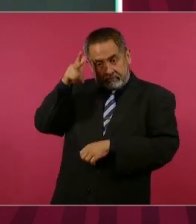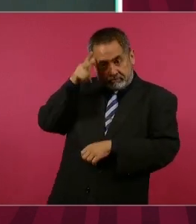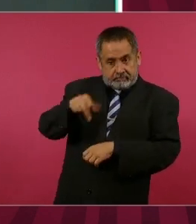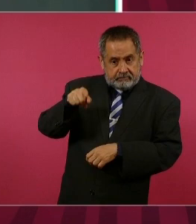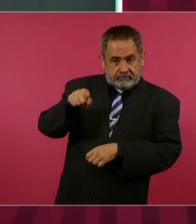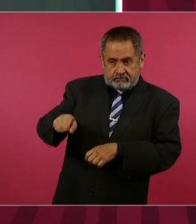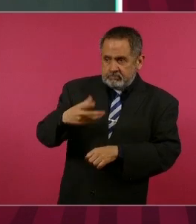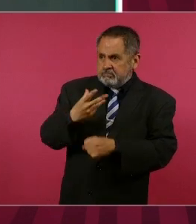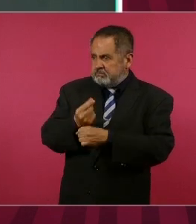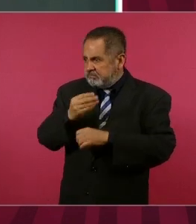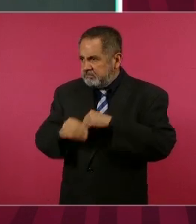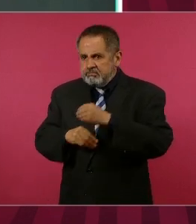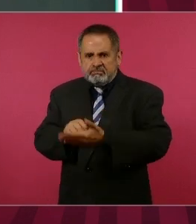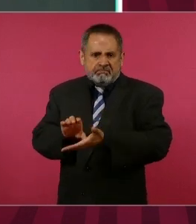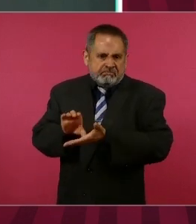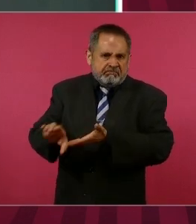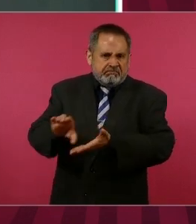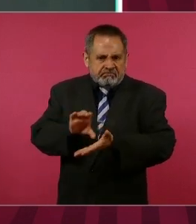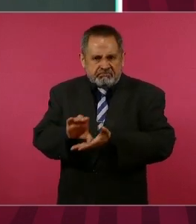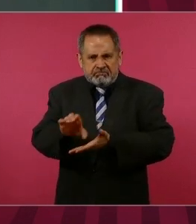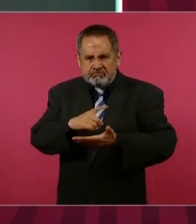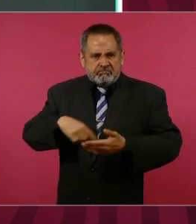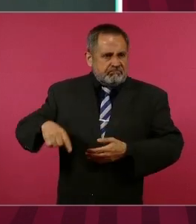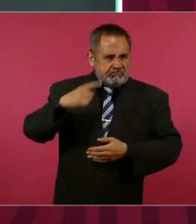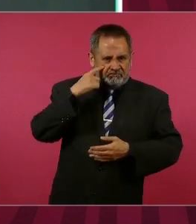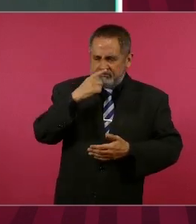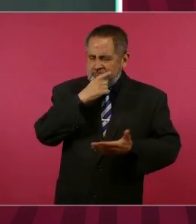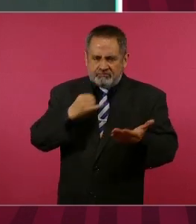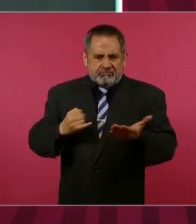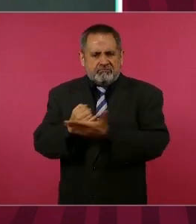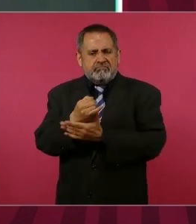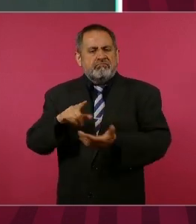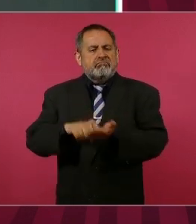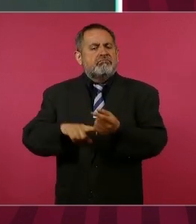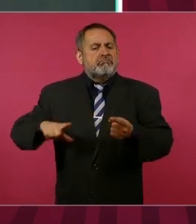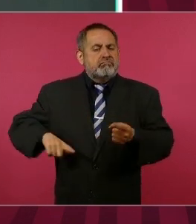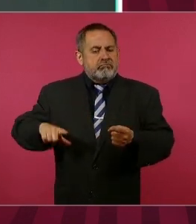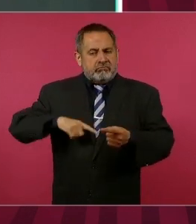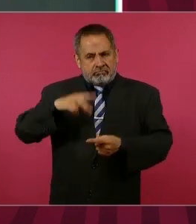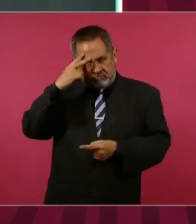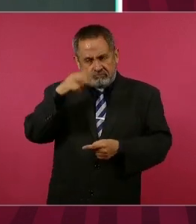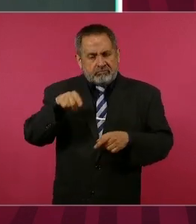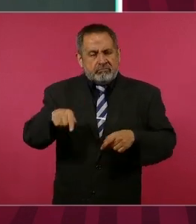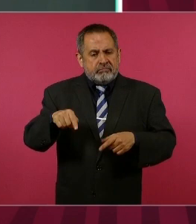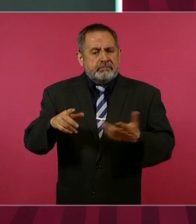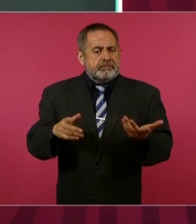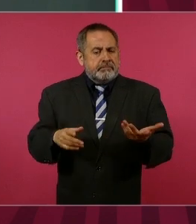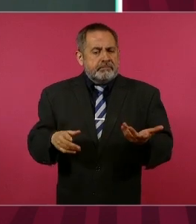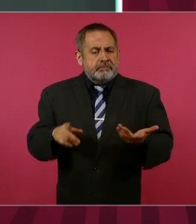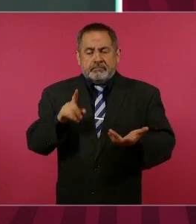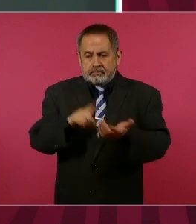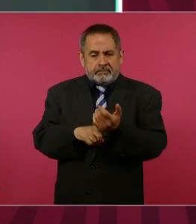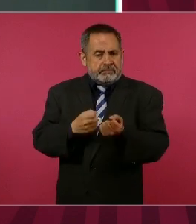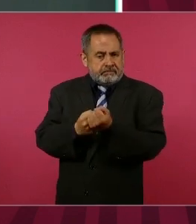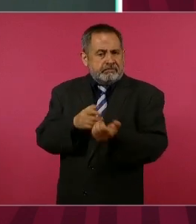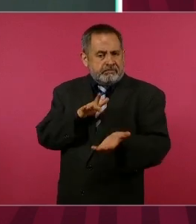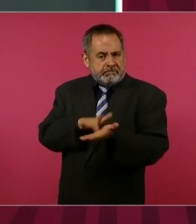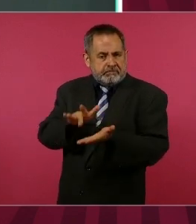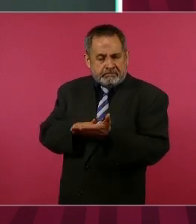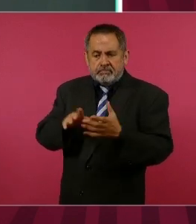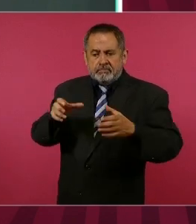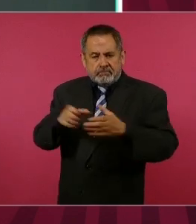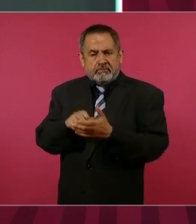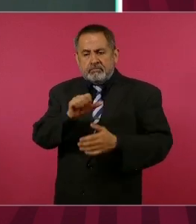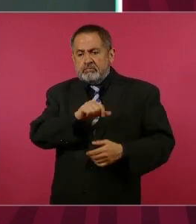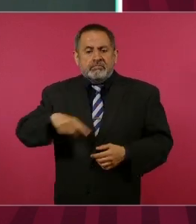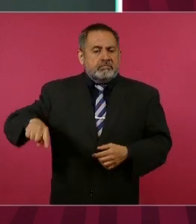acciones, con estas inversiones, con esta decisión del gobierno de la República y teniendo el respaldo de las y de